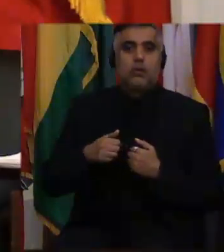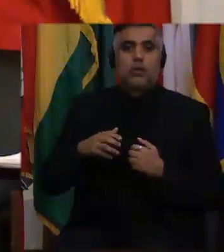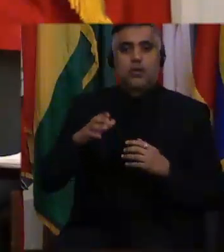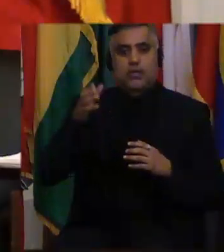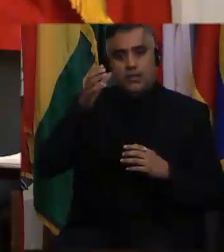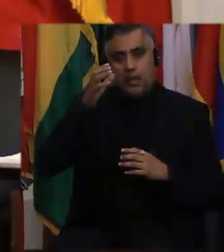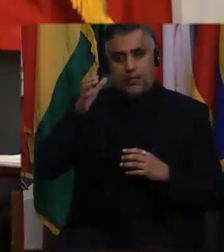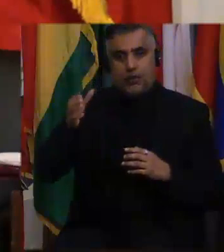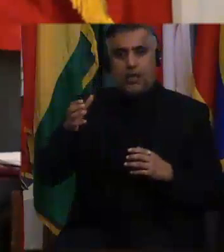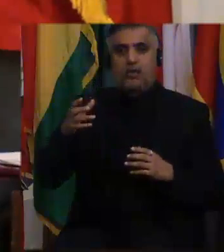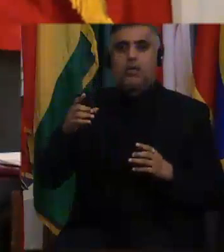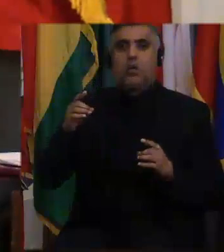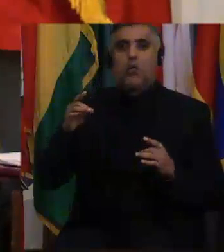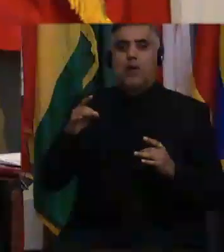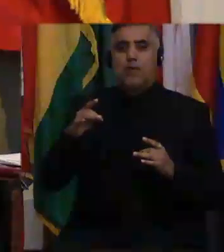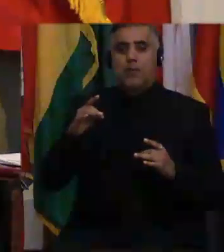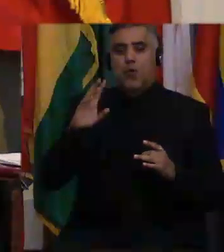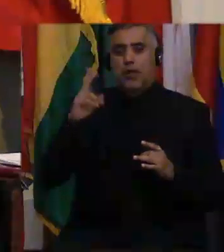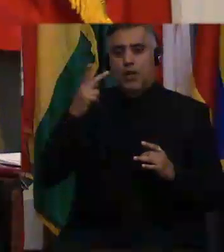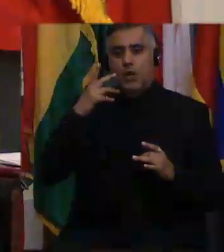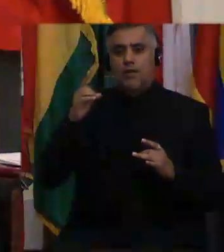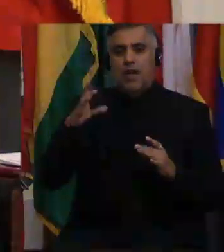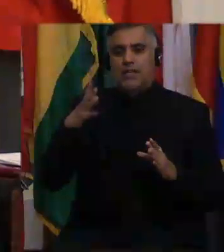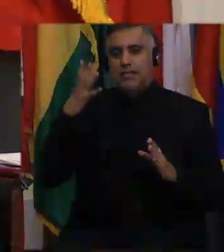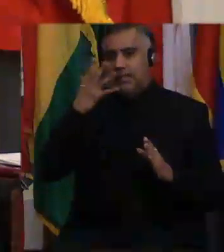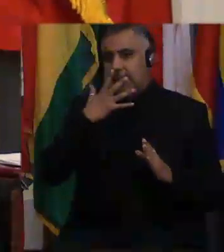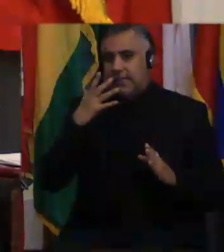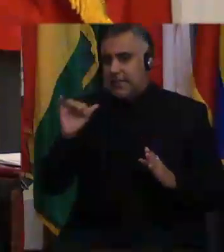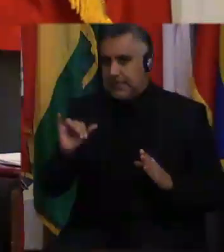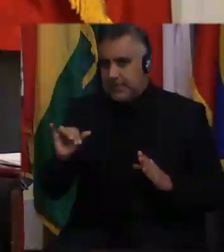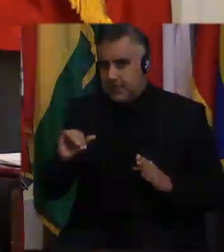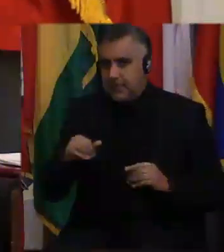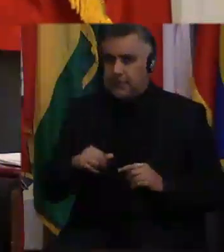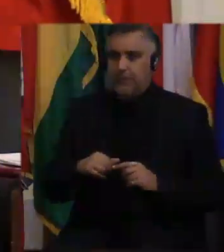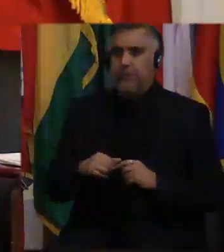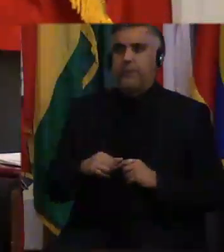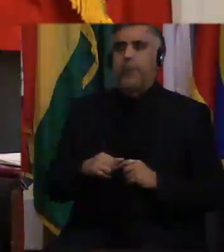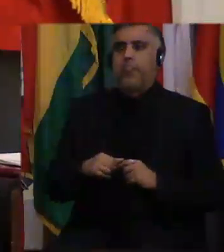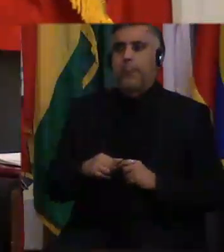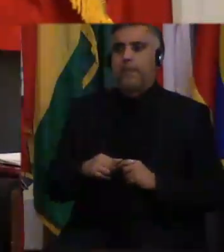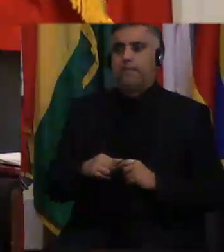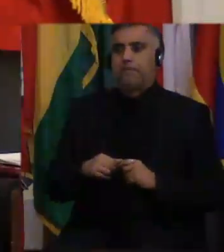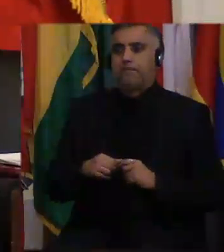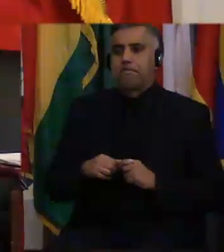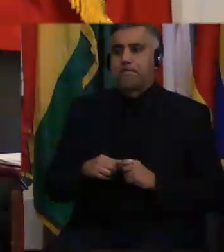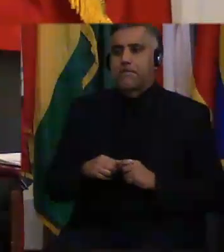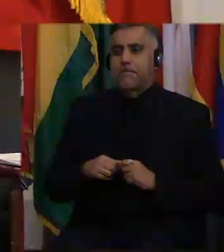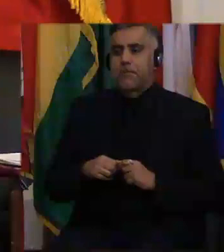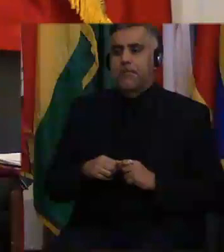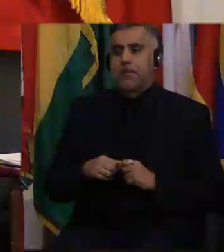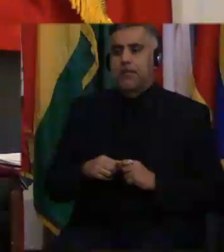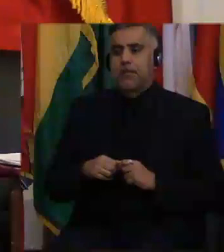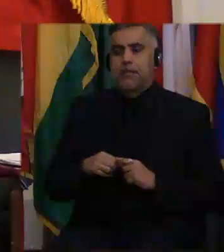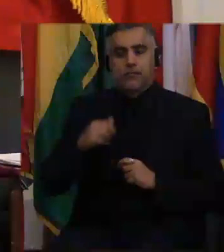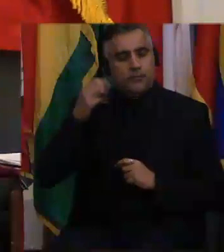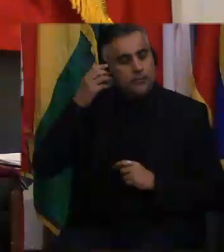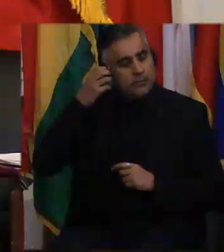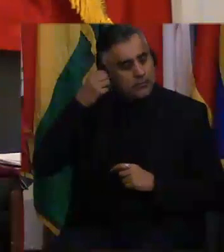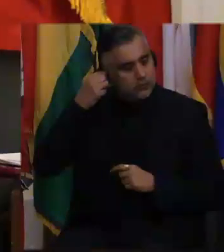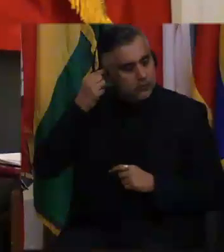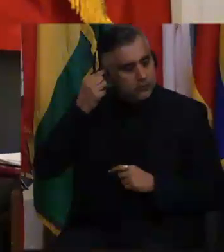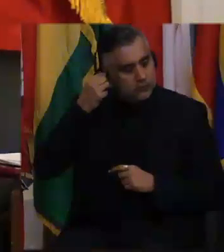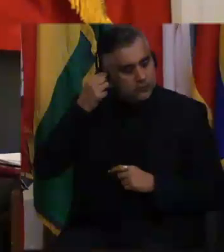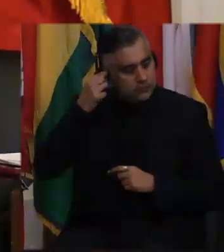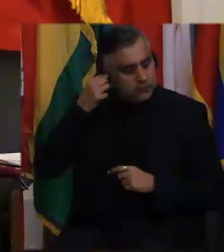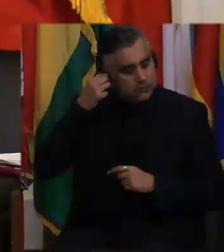qué es la violencia política, ¿se oye todavía? ¿Qué es la violencia política contra las mujeres? O sea,